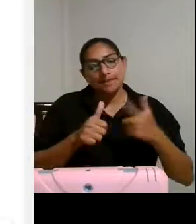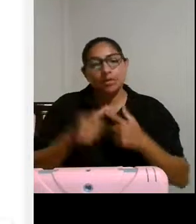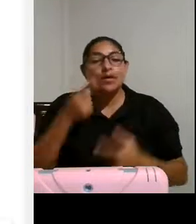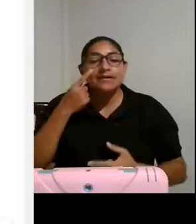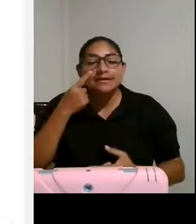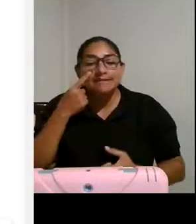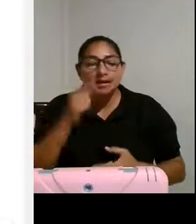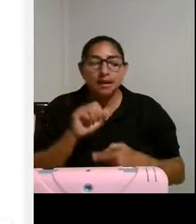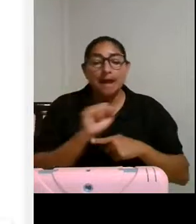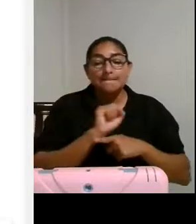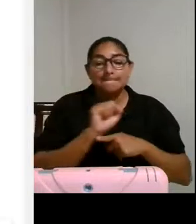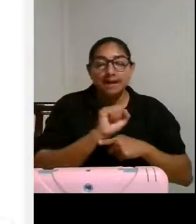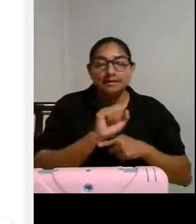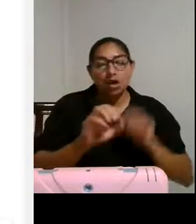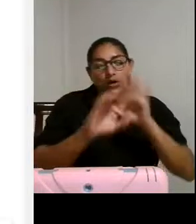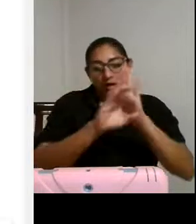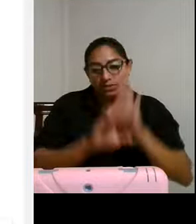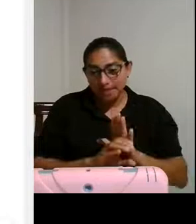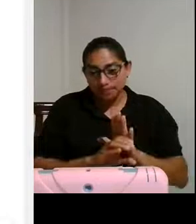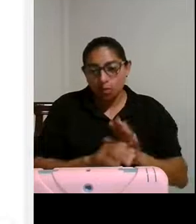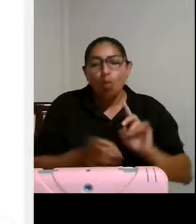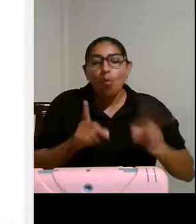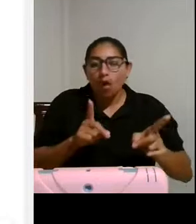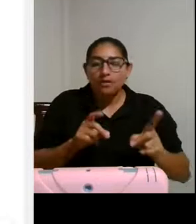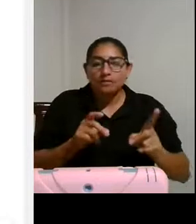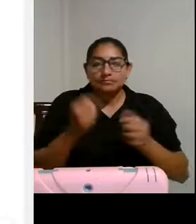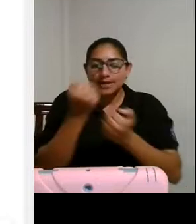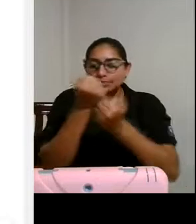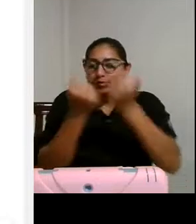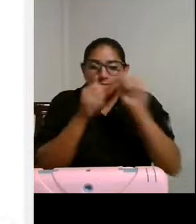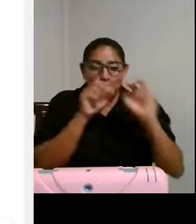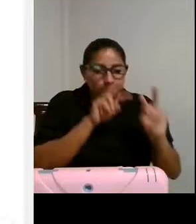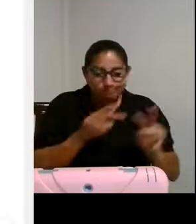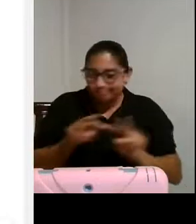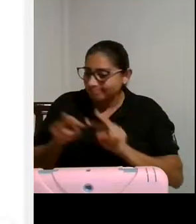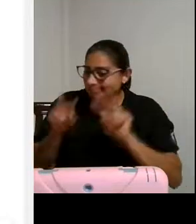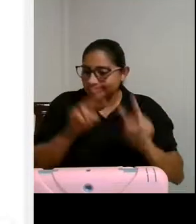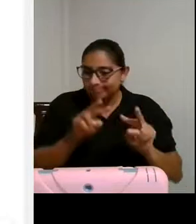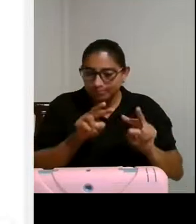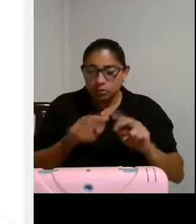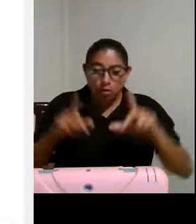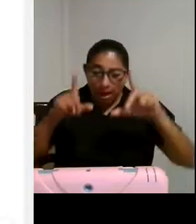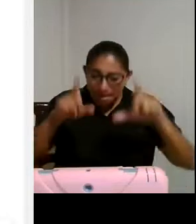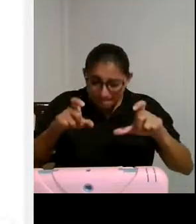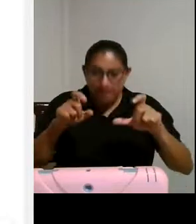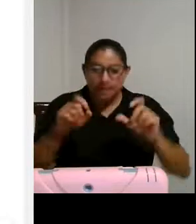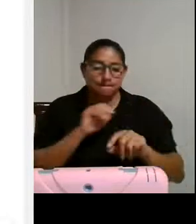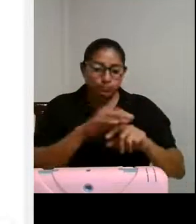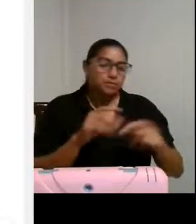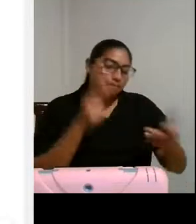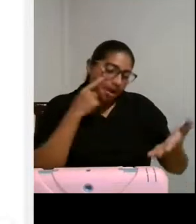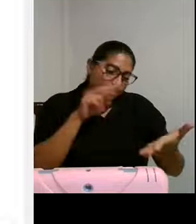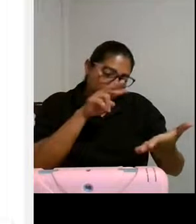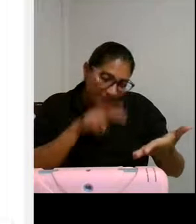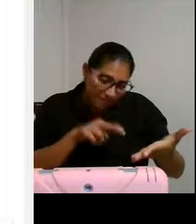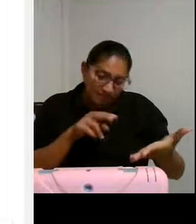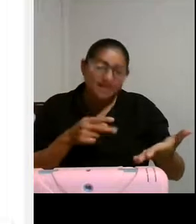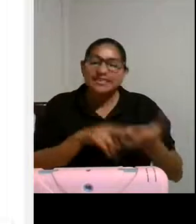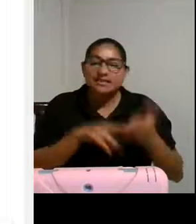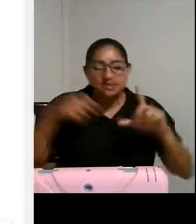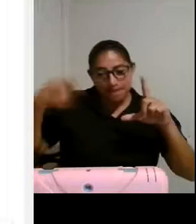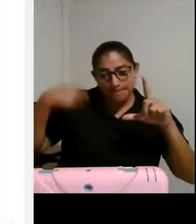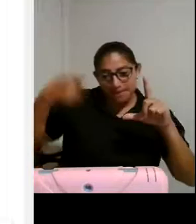ejercicios. Cualquier cosa ahí usted nos puede escribir tal vez con una imagen, una captura de Ok, pantalla del